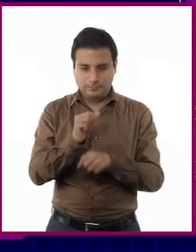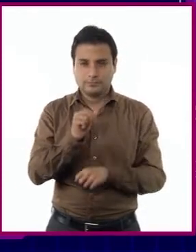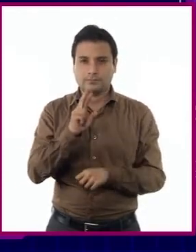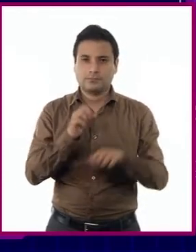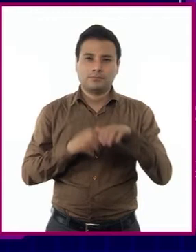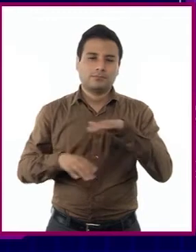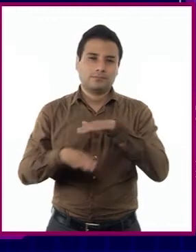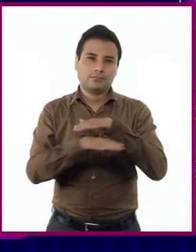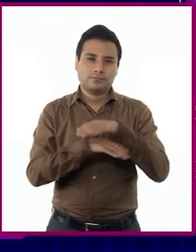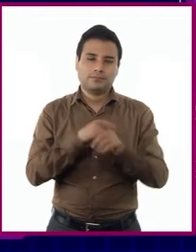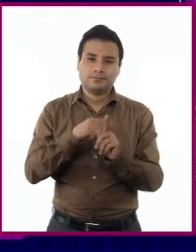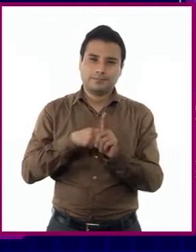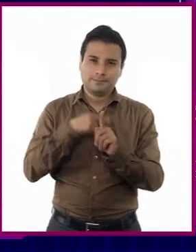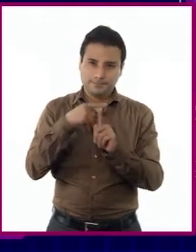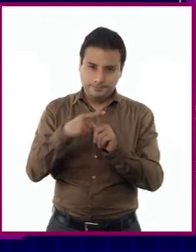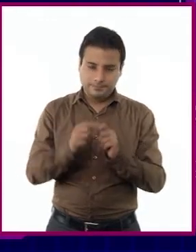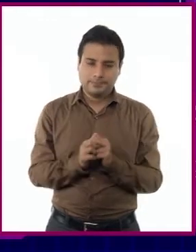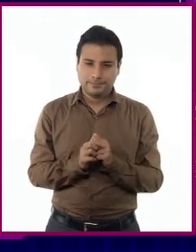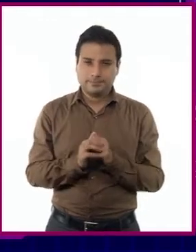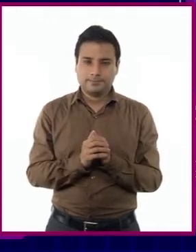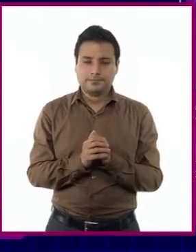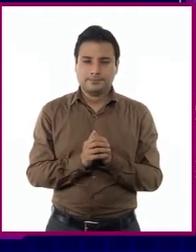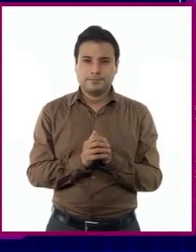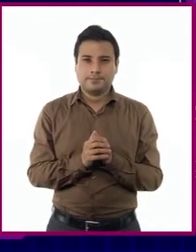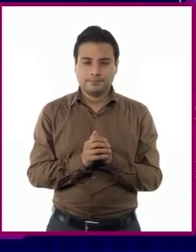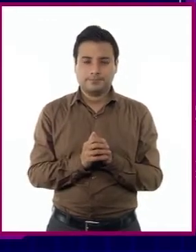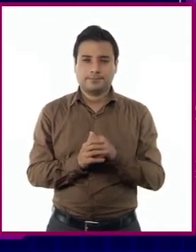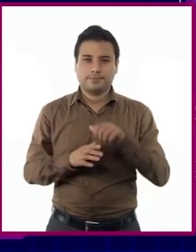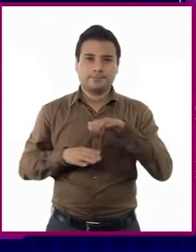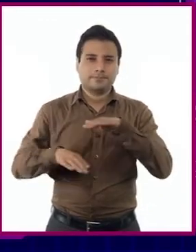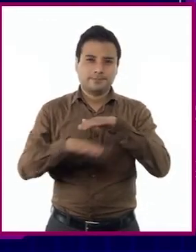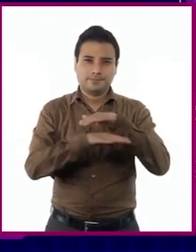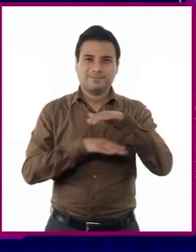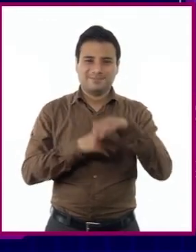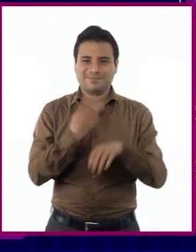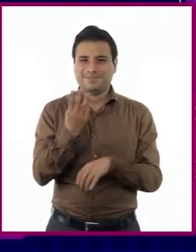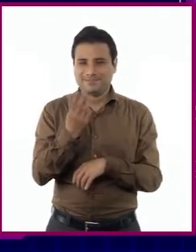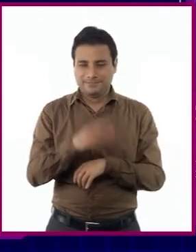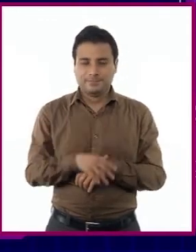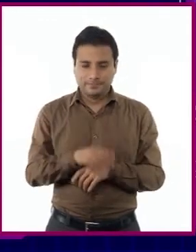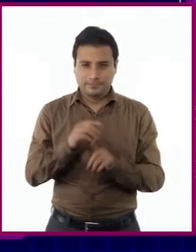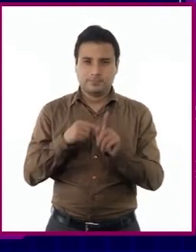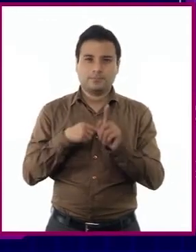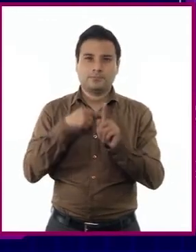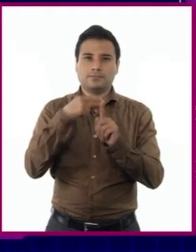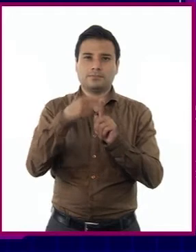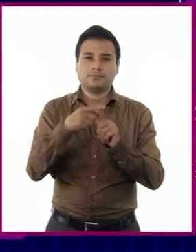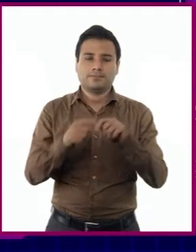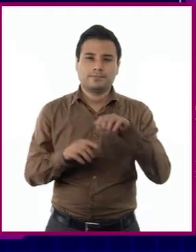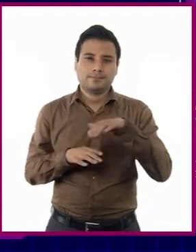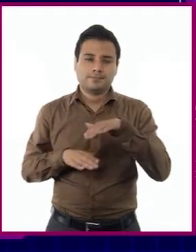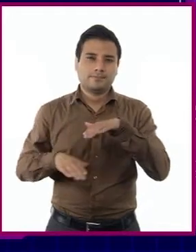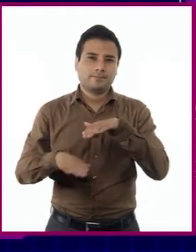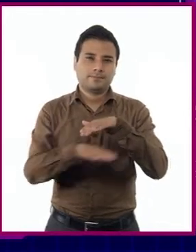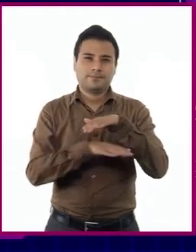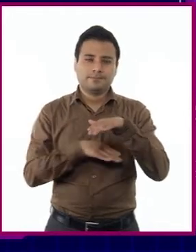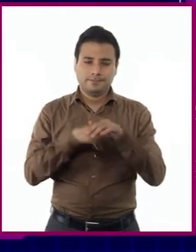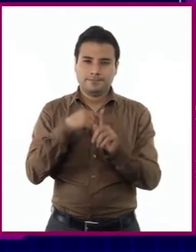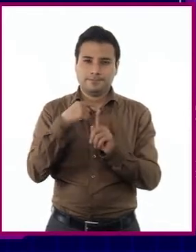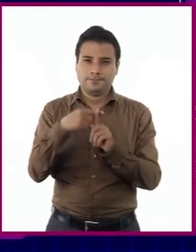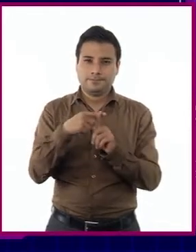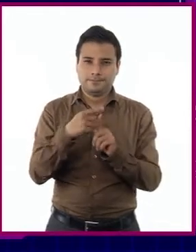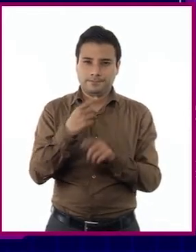el área de la base del prisma triangular número tres más el área de la base del prisma triangular